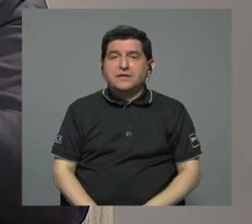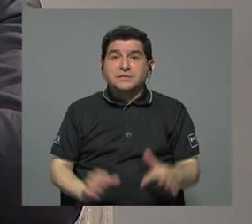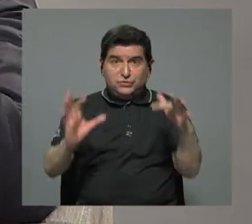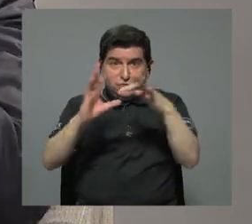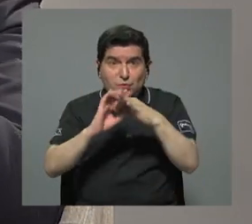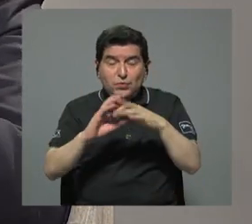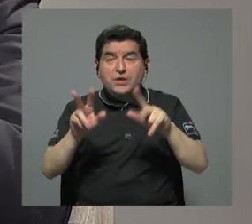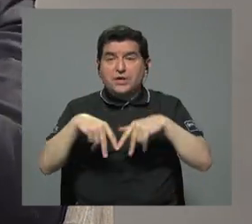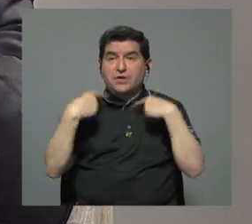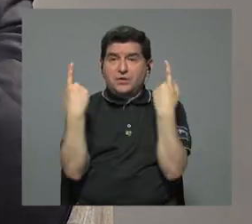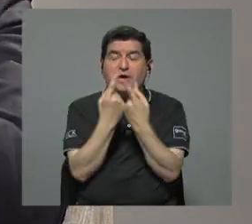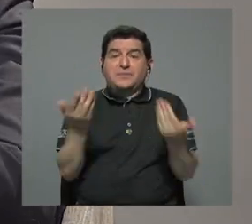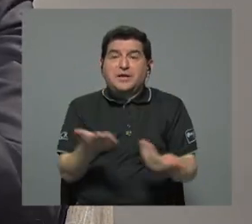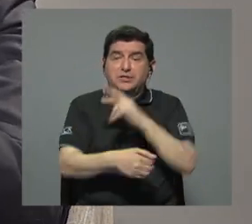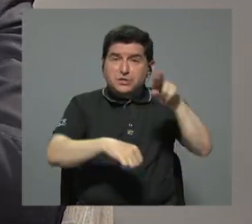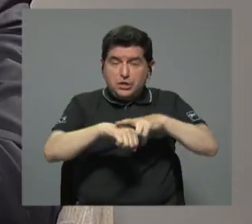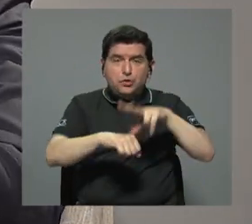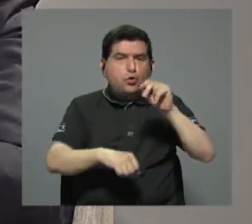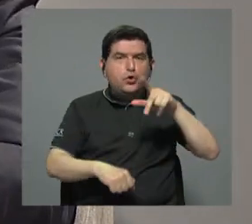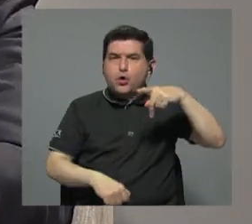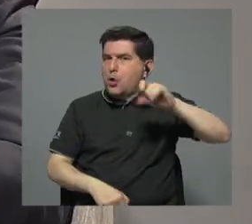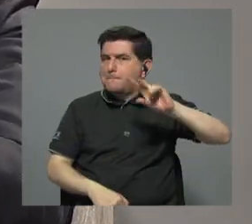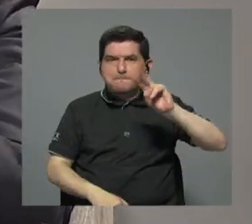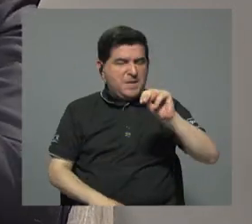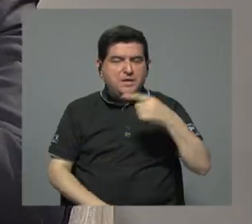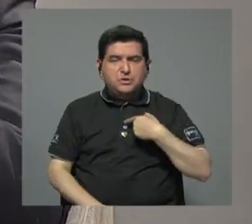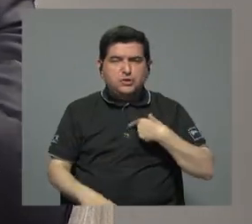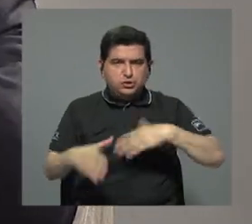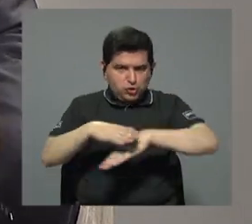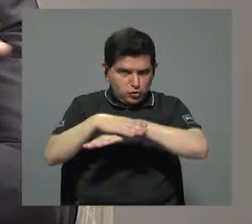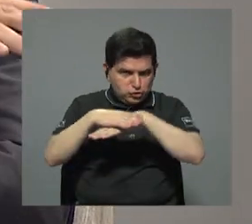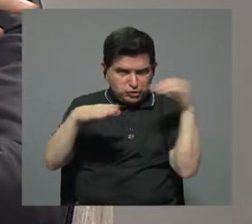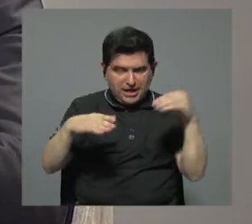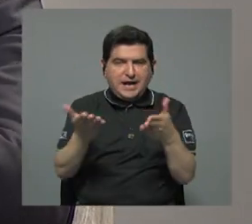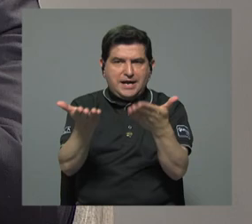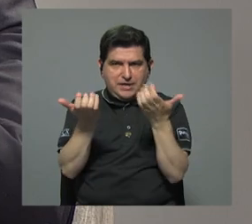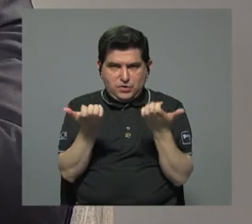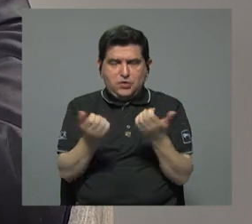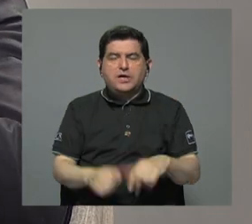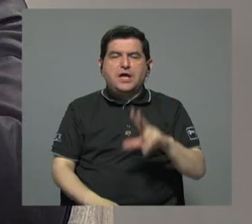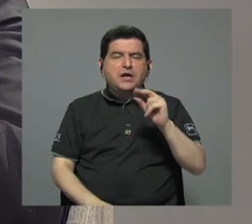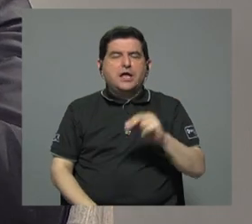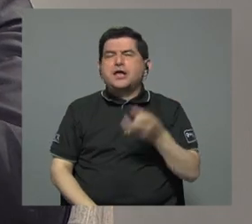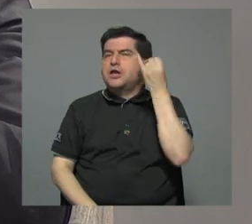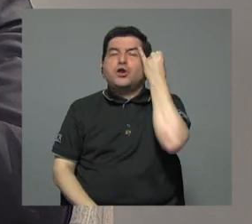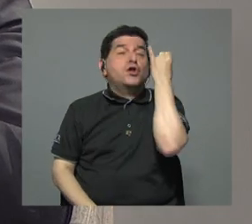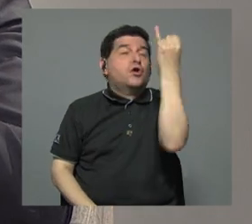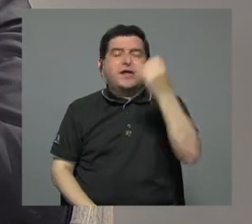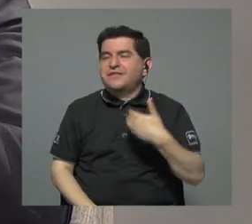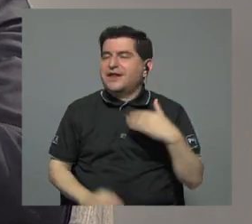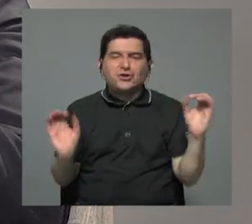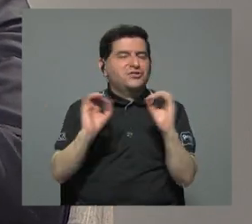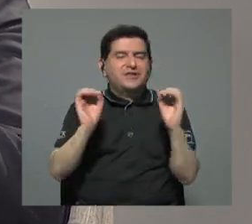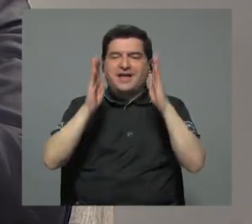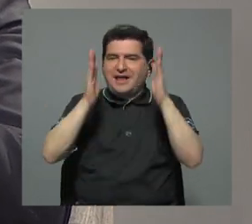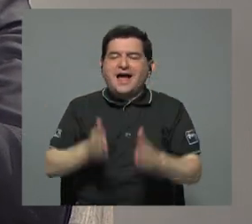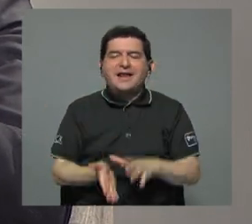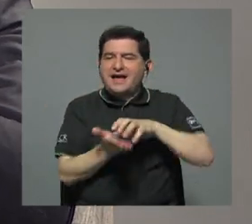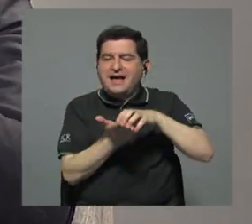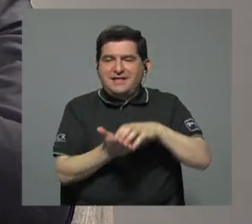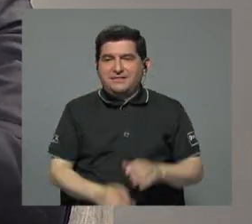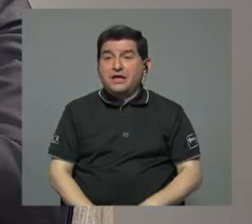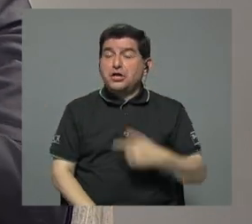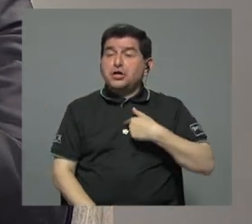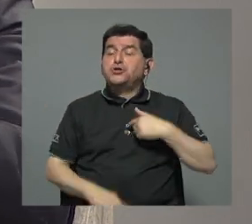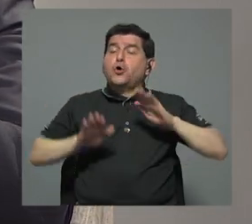conjunto del partido en una república no al pin porque el pin yo lo quiero dejar aquí para que no quede en el aire flotando no tiene a nadie cuestionaron esto es caro y